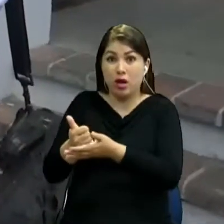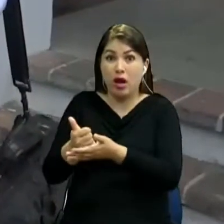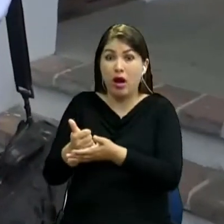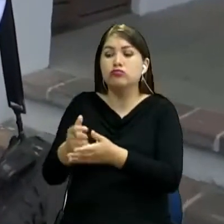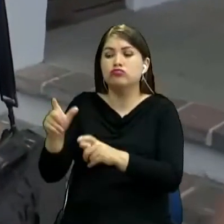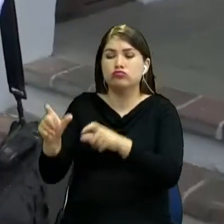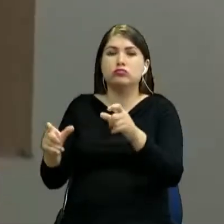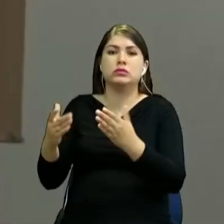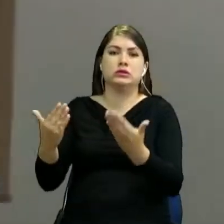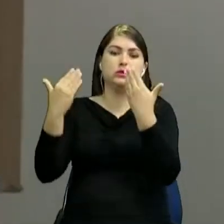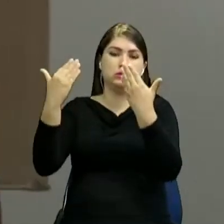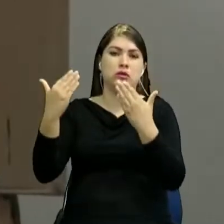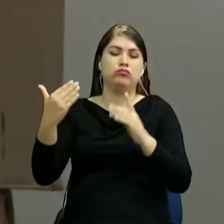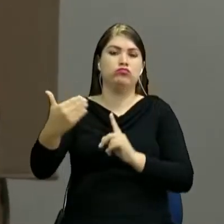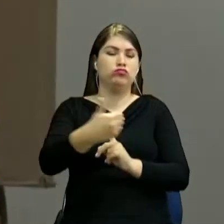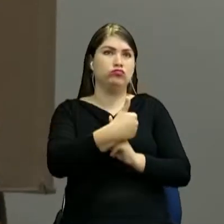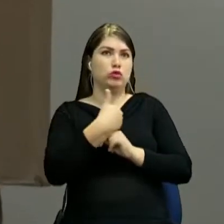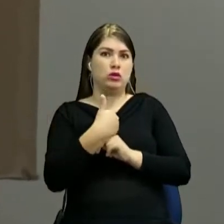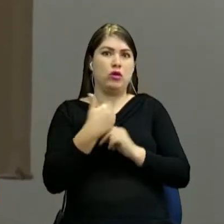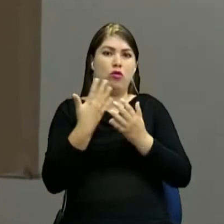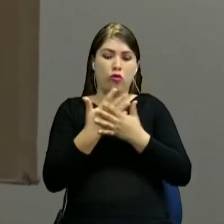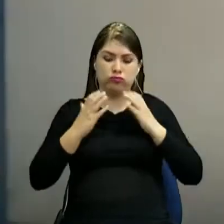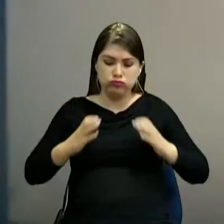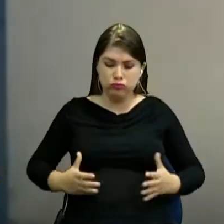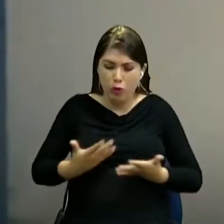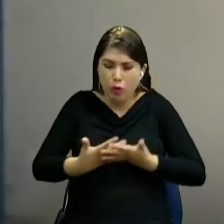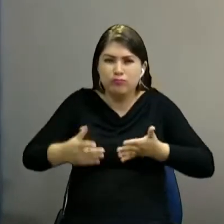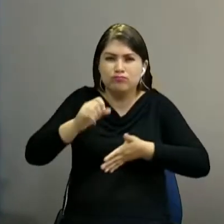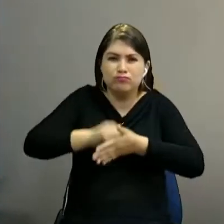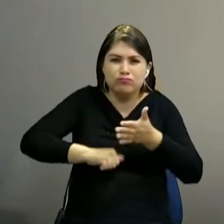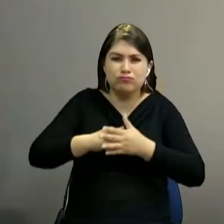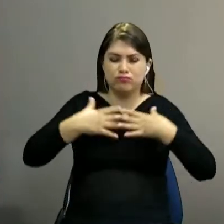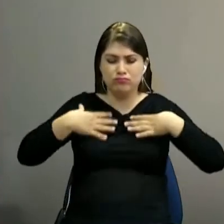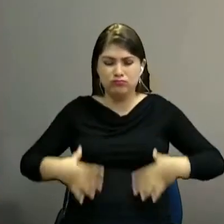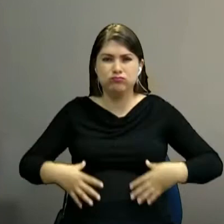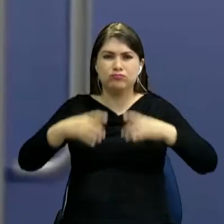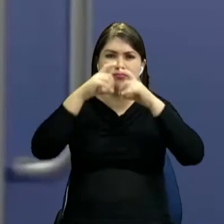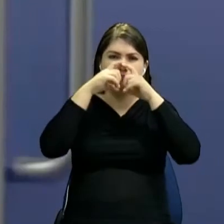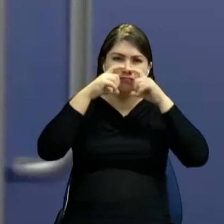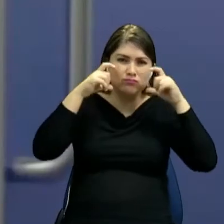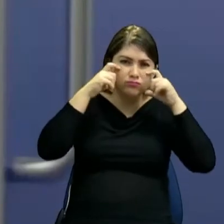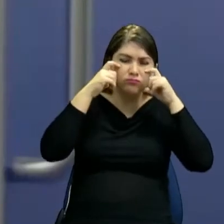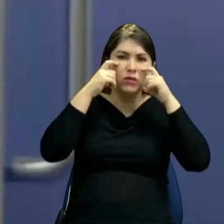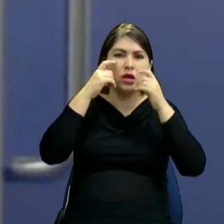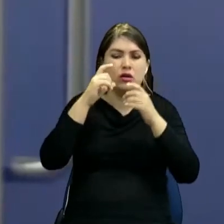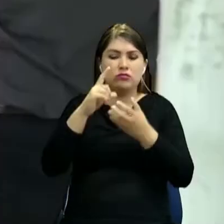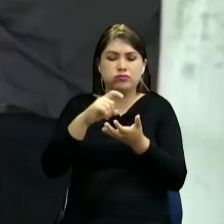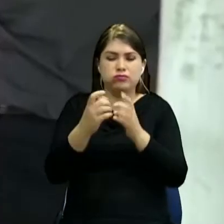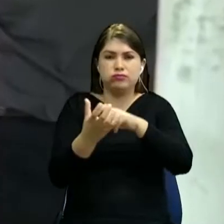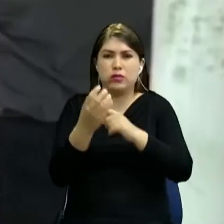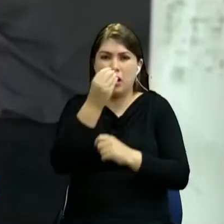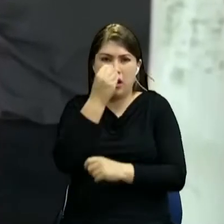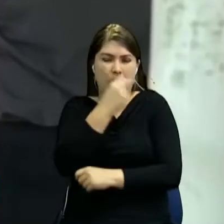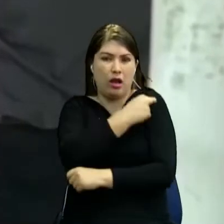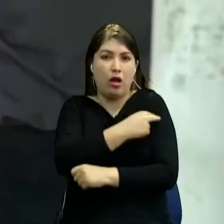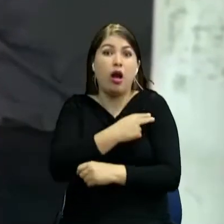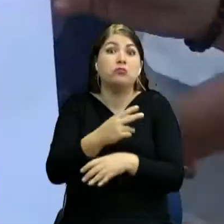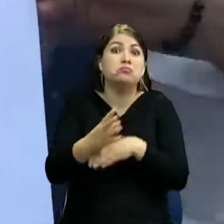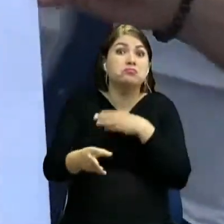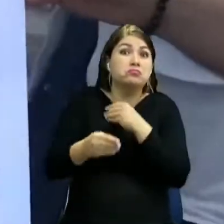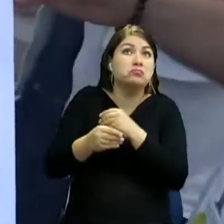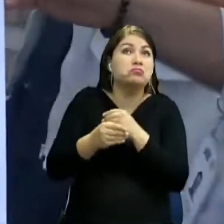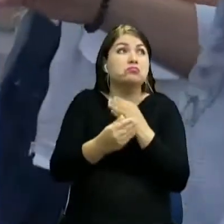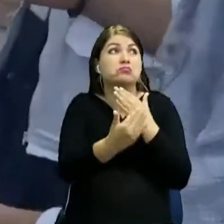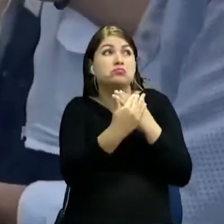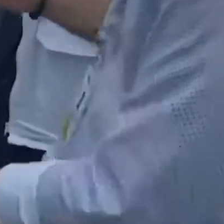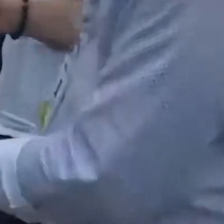al personal de salud con los diferentes elementos de protección, como trajes, tapabocas y alcohol. Además, esperan nuevos anuncios de la